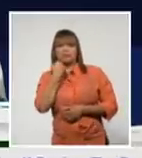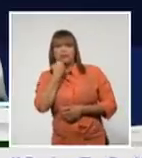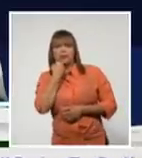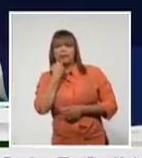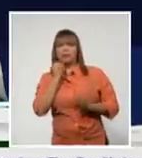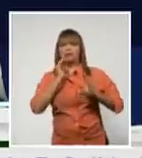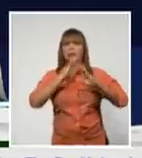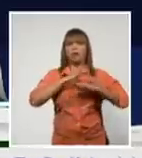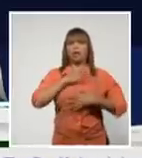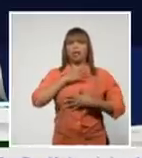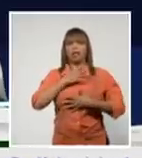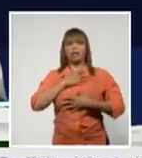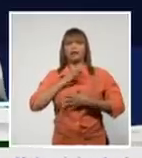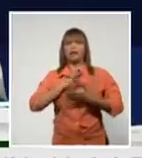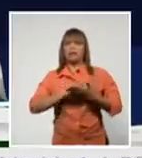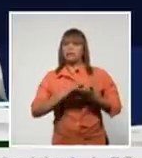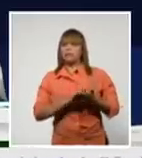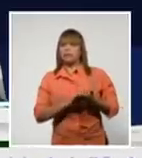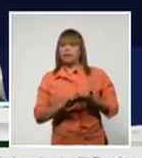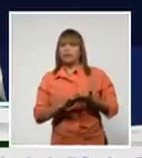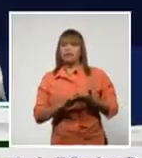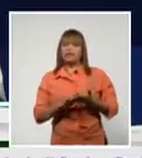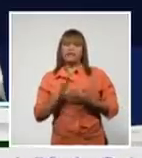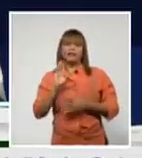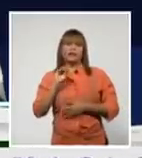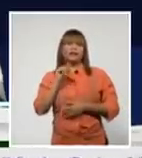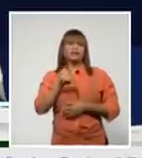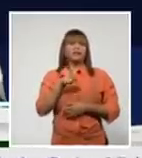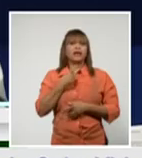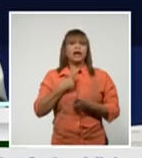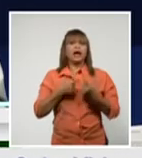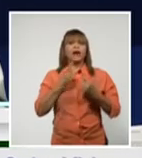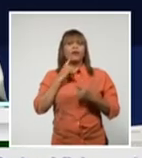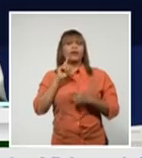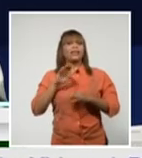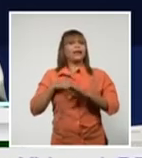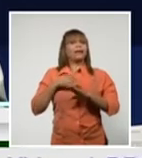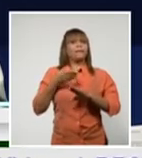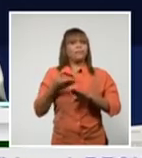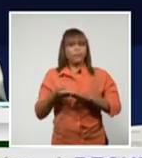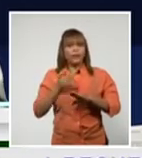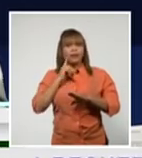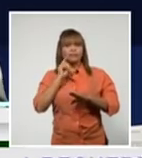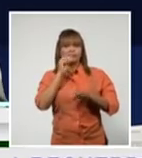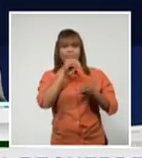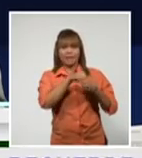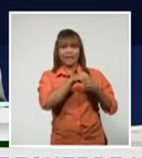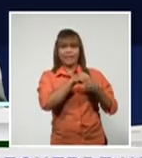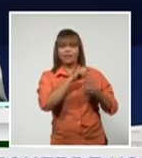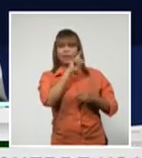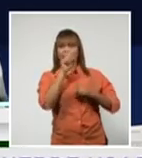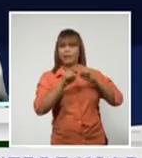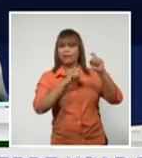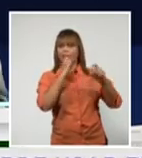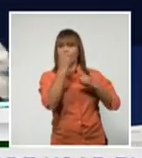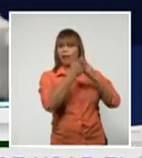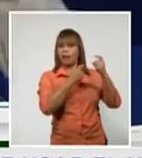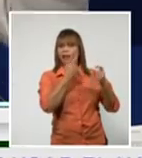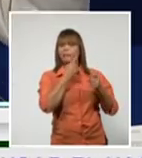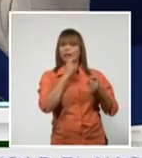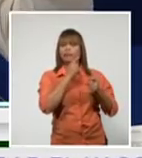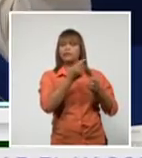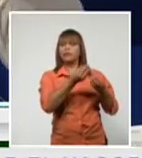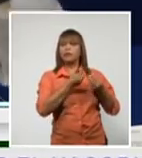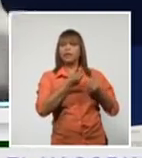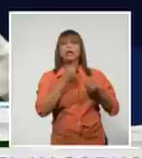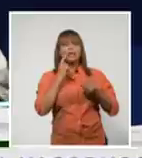Se dice asintomático, aunque después a veces las personas en los interrogatorios estando ingresados aportan que se